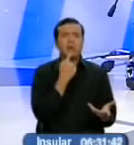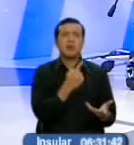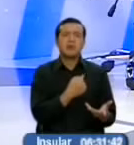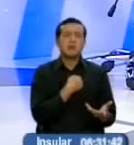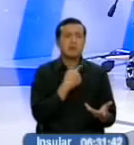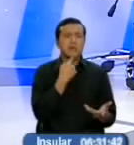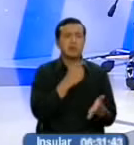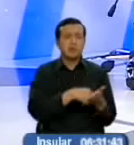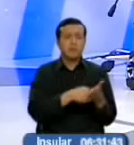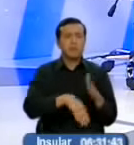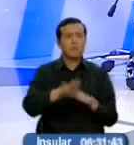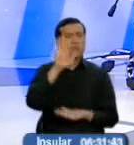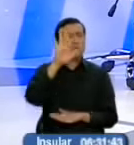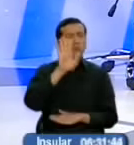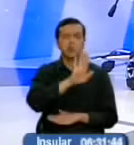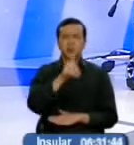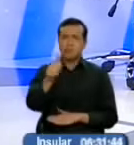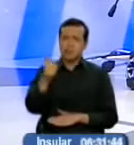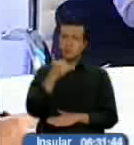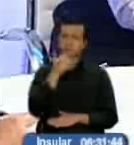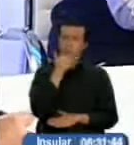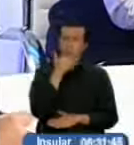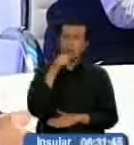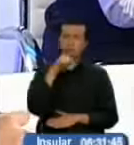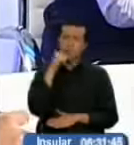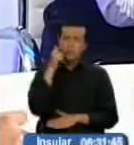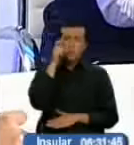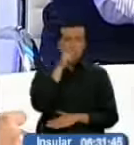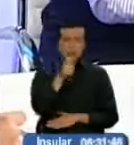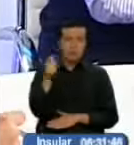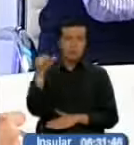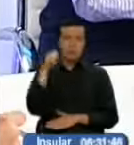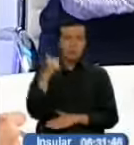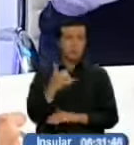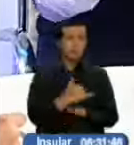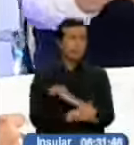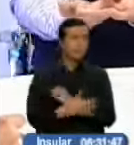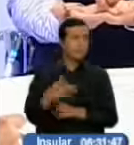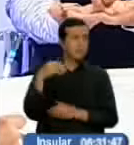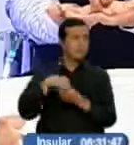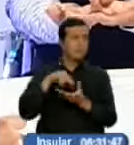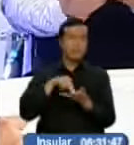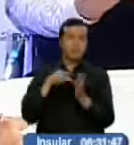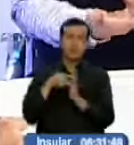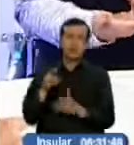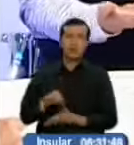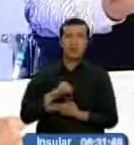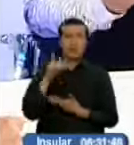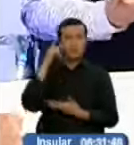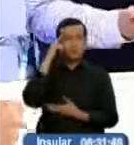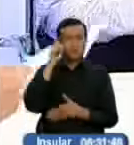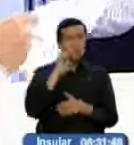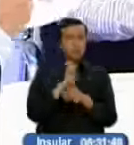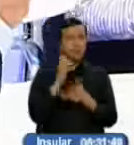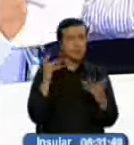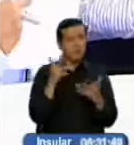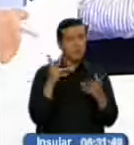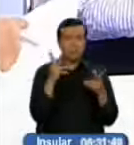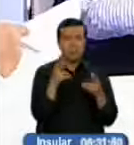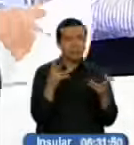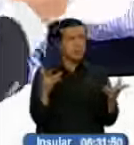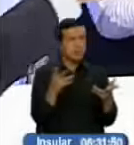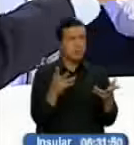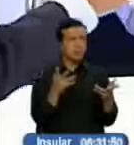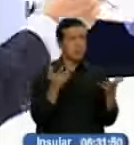nosotros, firmen un pacto ético, si ustedes están manteniendo un fiscal que es quien representa al Estado ecuatoriano, que está incurrido en